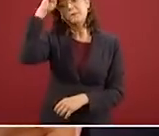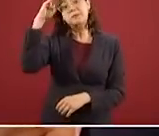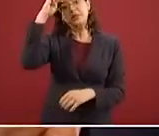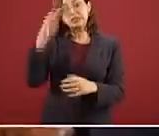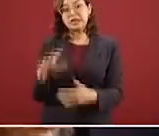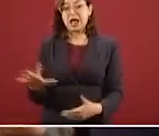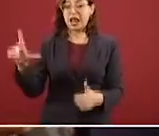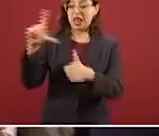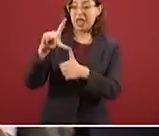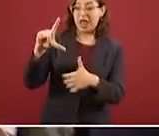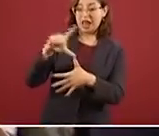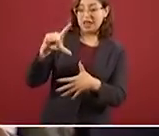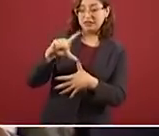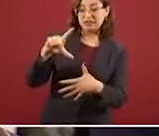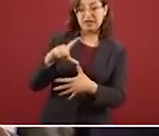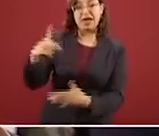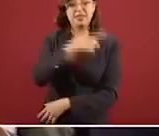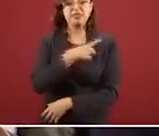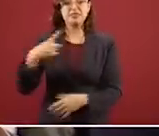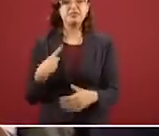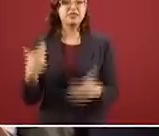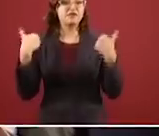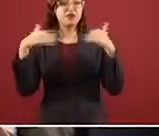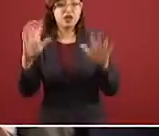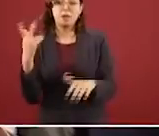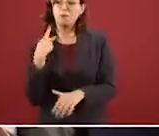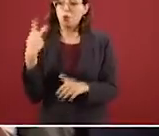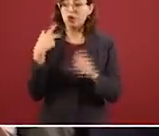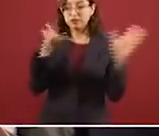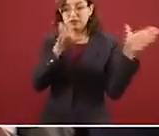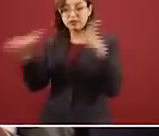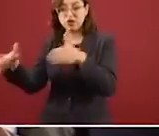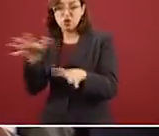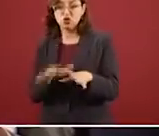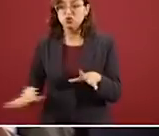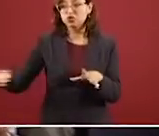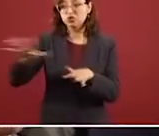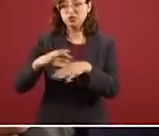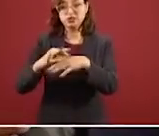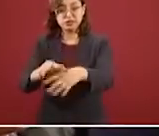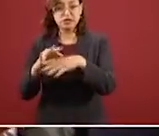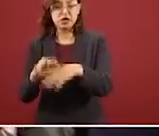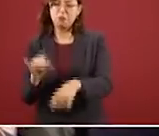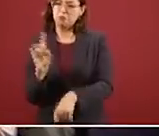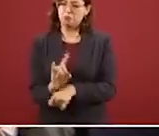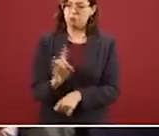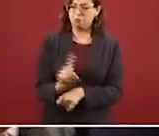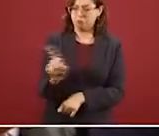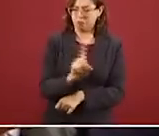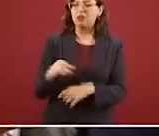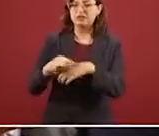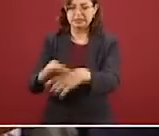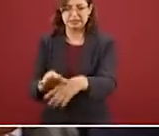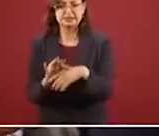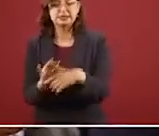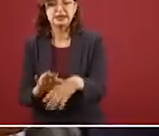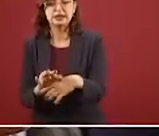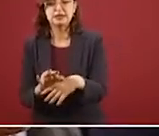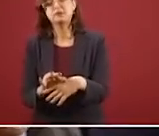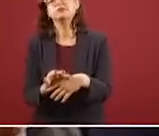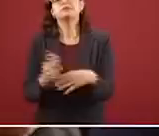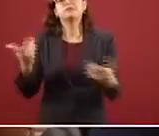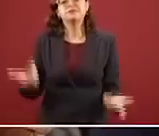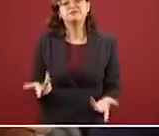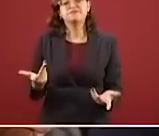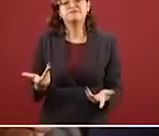de América Latina deberían implementar políticas con una dimensión social real y no simulada, sin que esto signifique